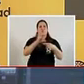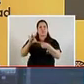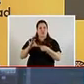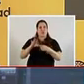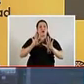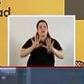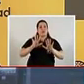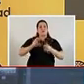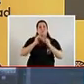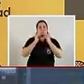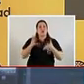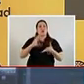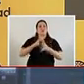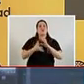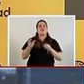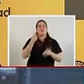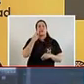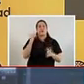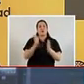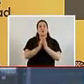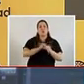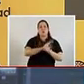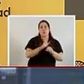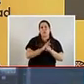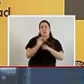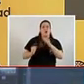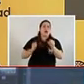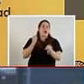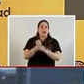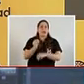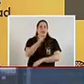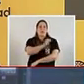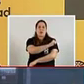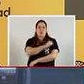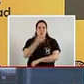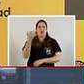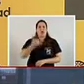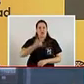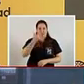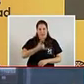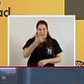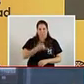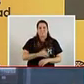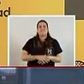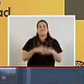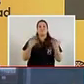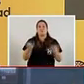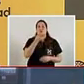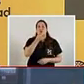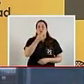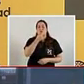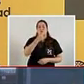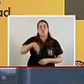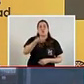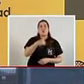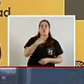para tener un poquito de poder, porque querés una mínima representación, hacer un negocio, o decir, yo juego para ganar. Yo imagínate que estoy